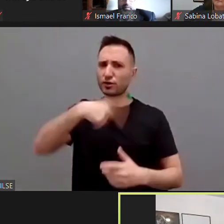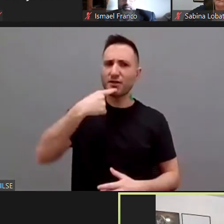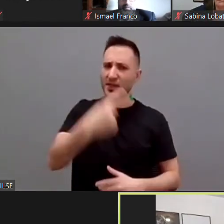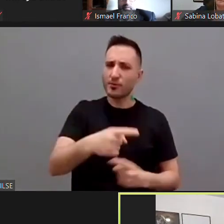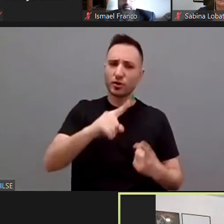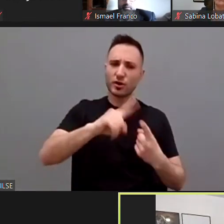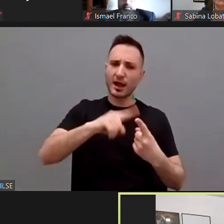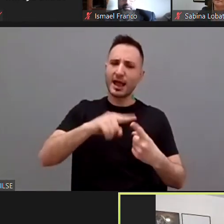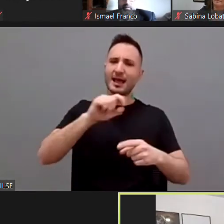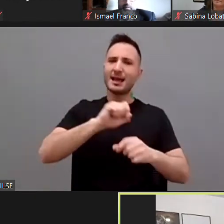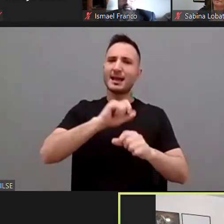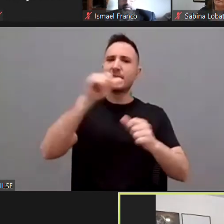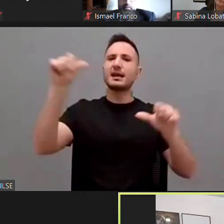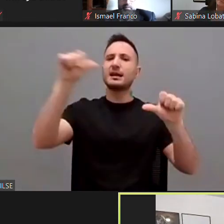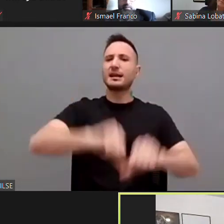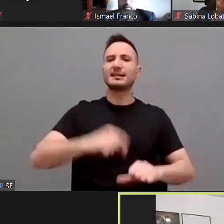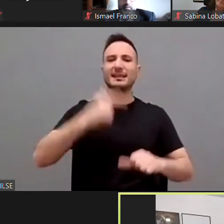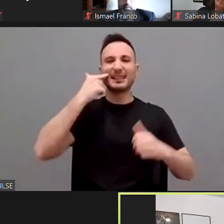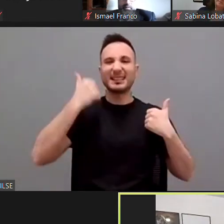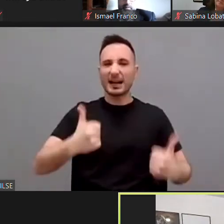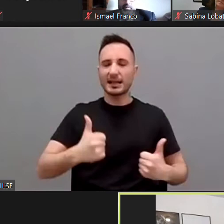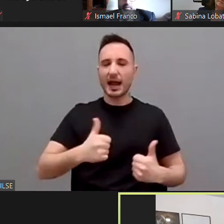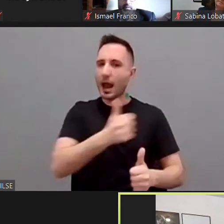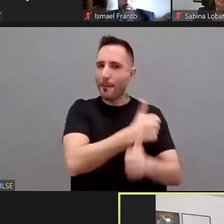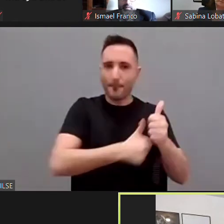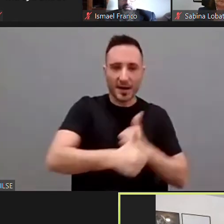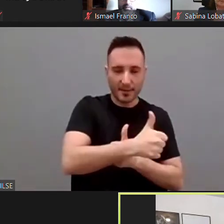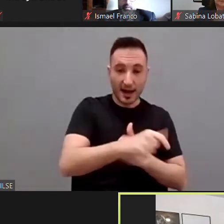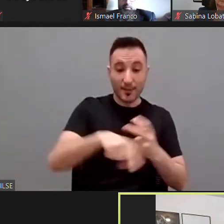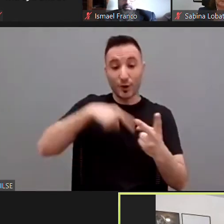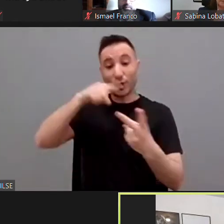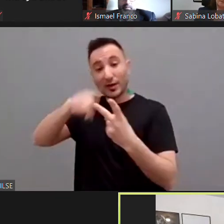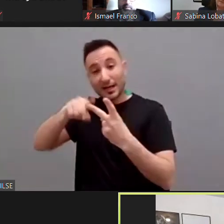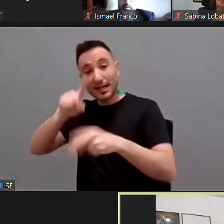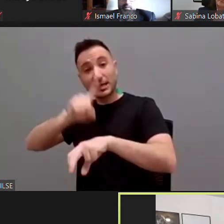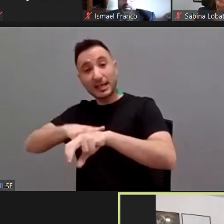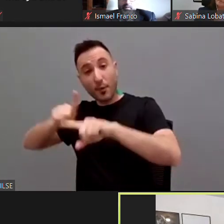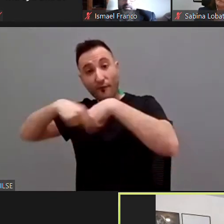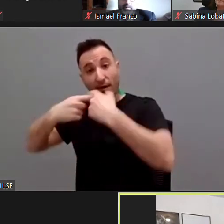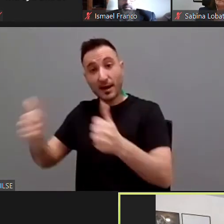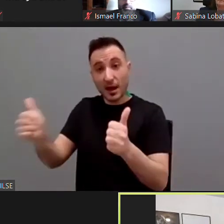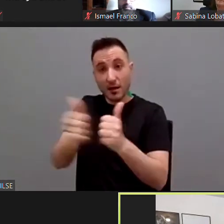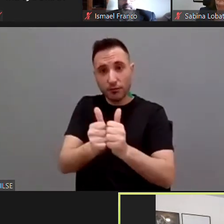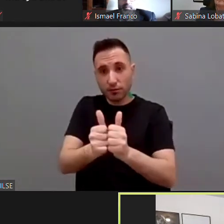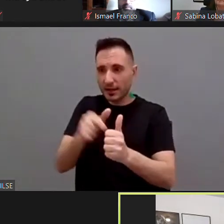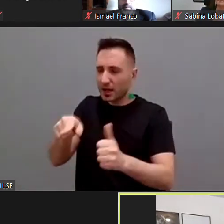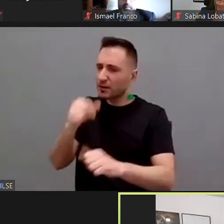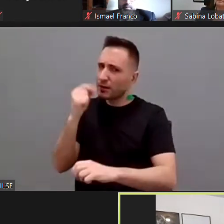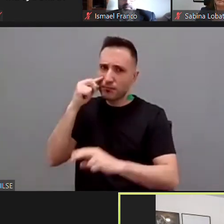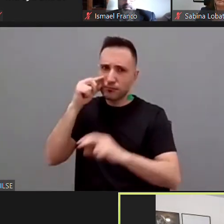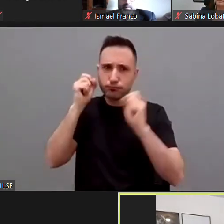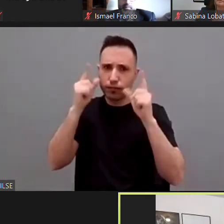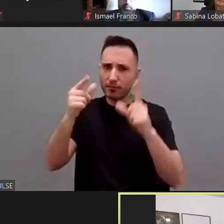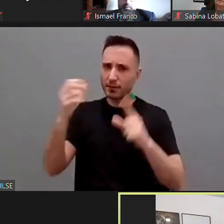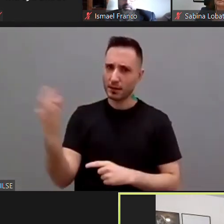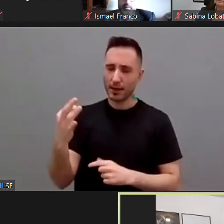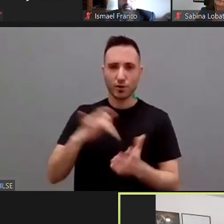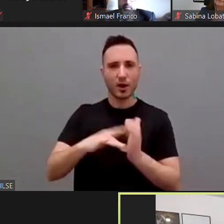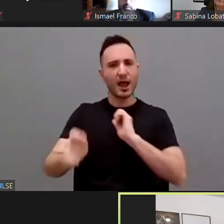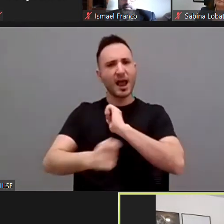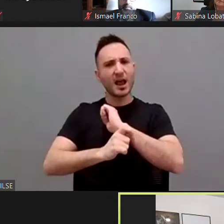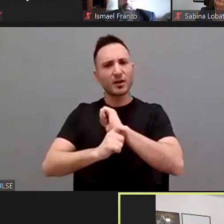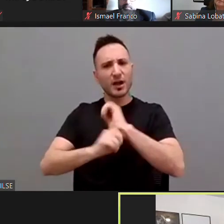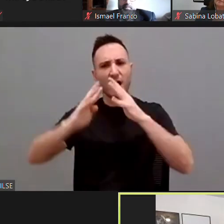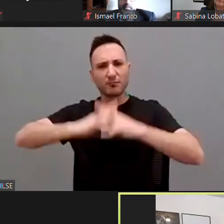poner el acento en esto porque esto es un gran problema que se está destapando y lo que está poniendo de manifiesto es que nunca ha habido estructuras de apoyo y que nunca ha habido recursos y